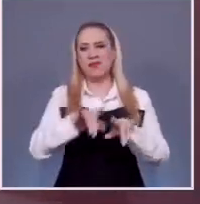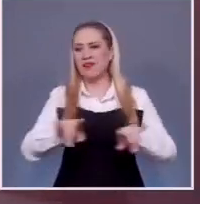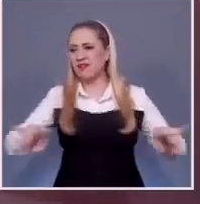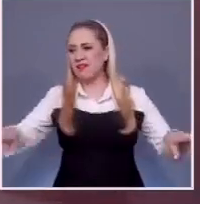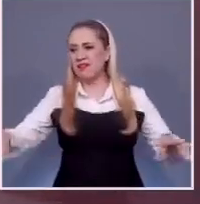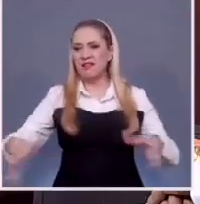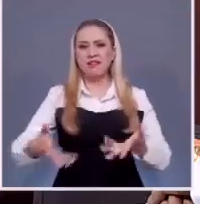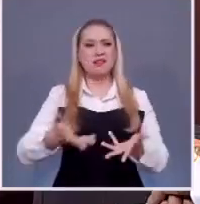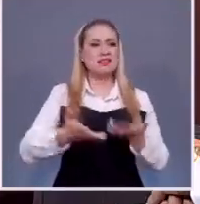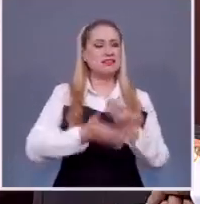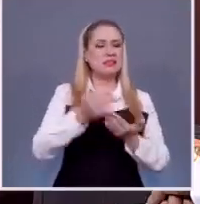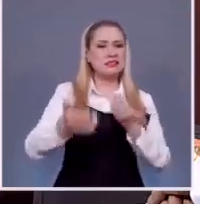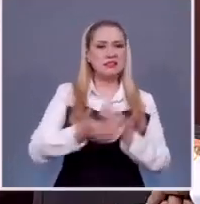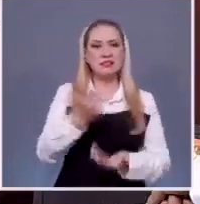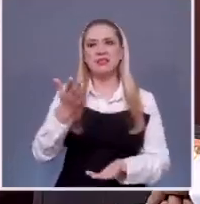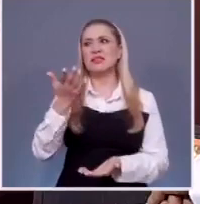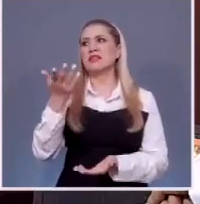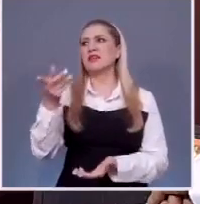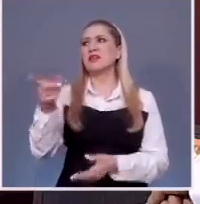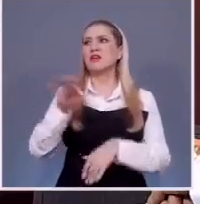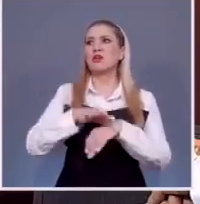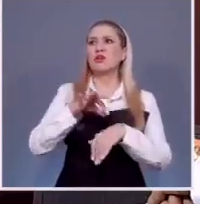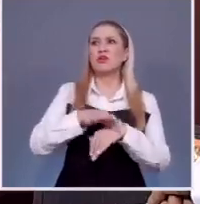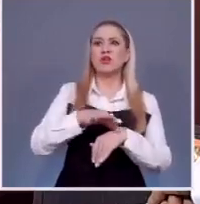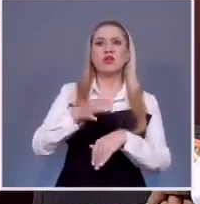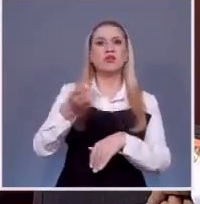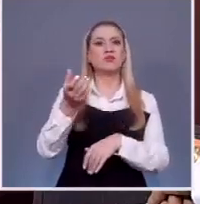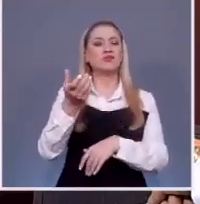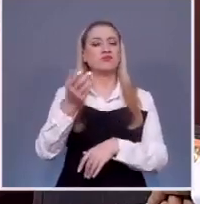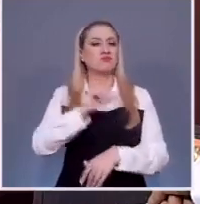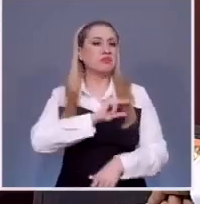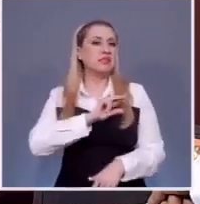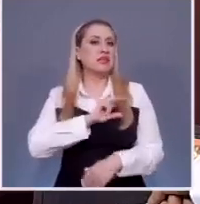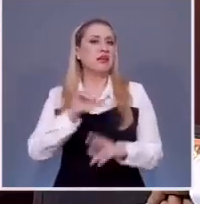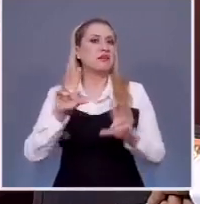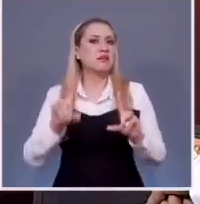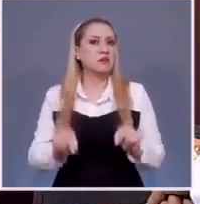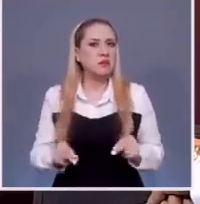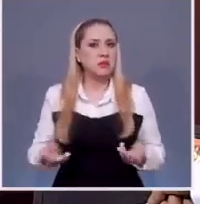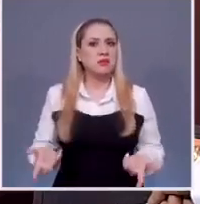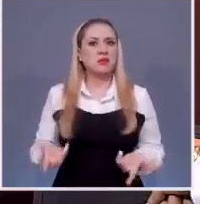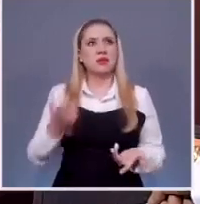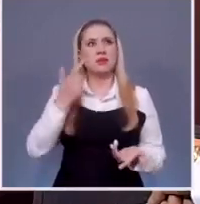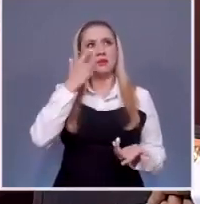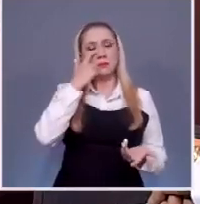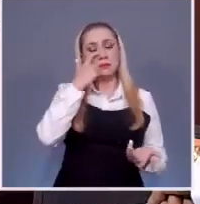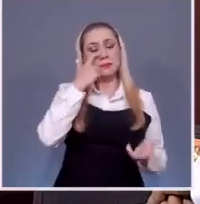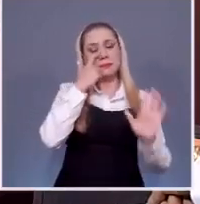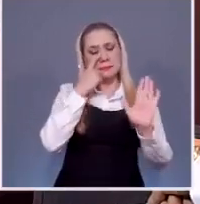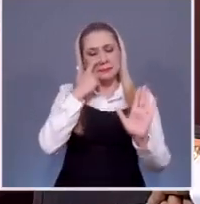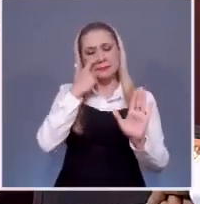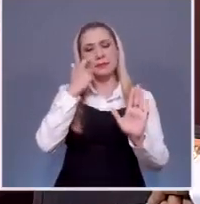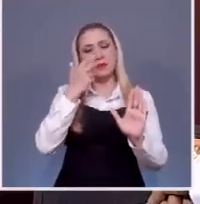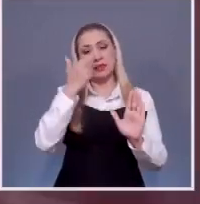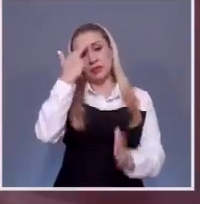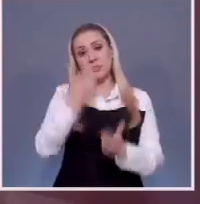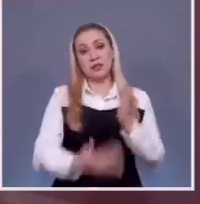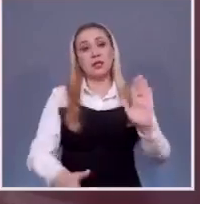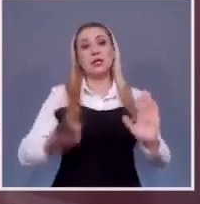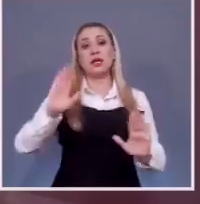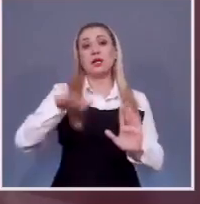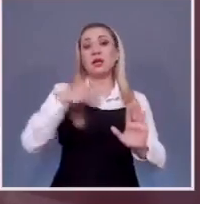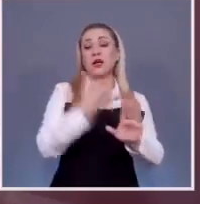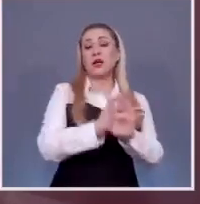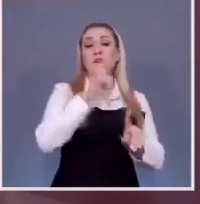los insumos, sino de fondo se considera violencia de género, porque en el fondo hay una concepción de que la mujer está